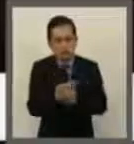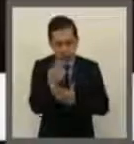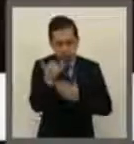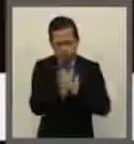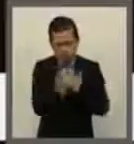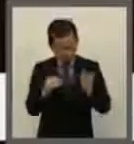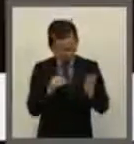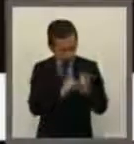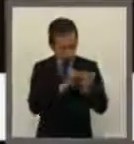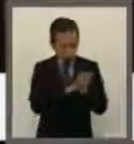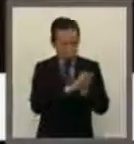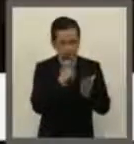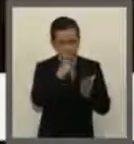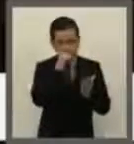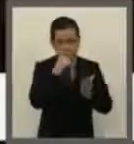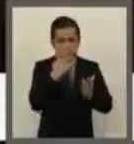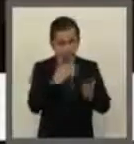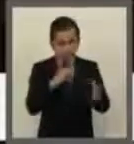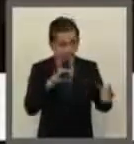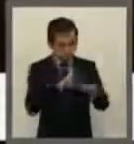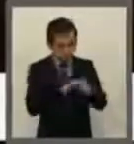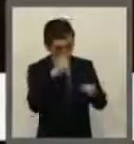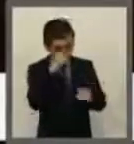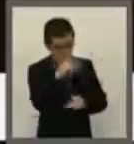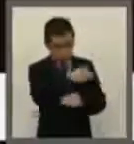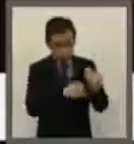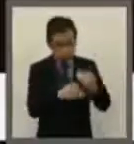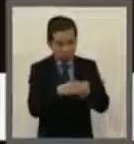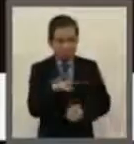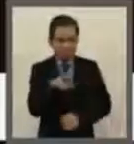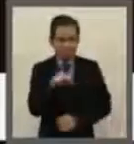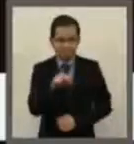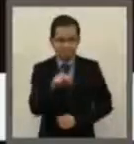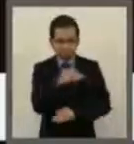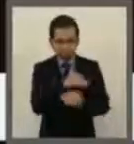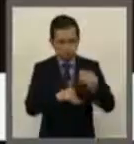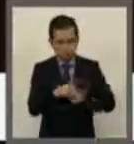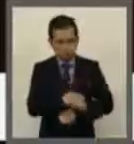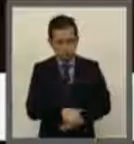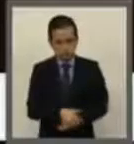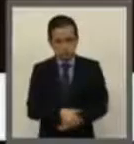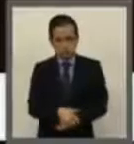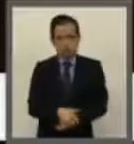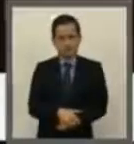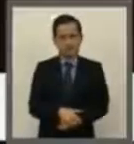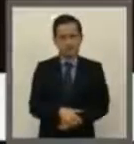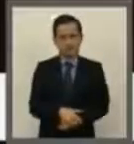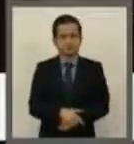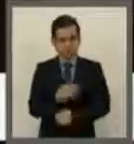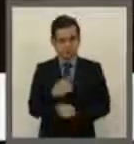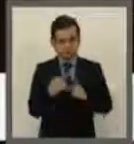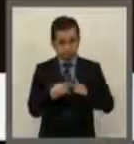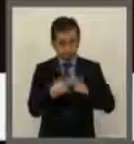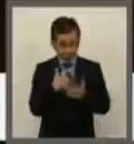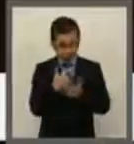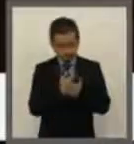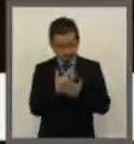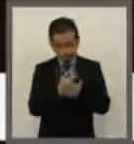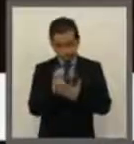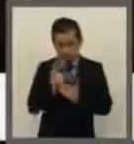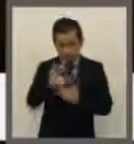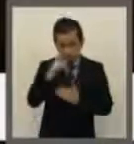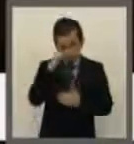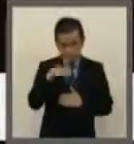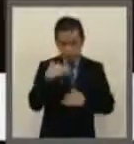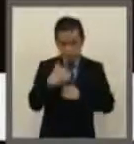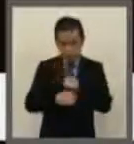se aplicó dicha disposición constitucional. El presupuesto aprobado para este año señaló